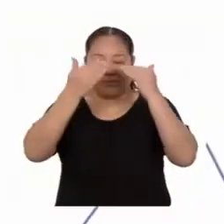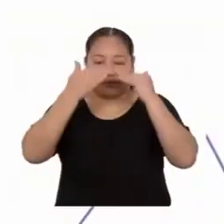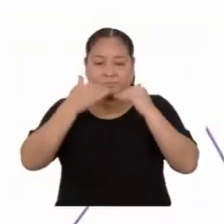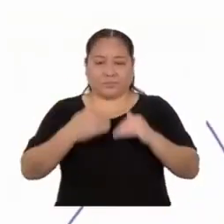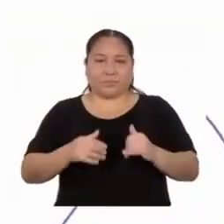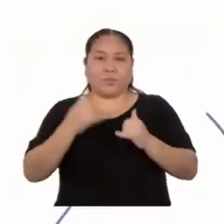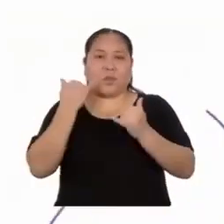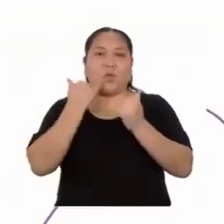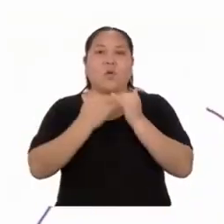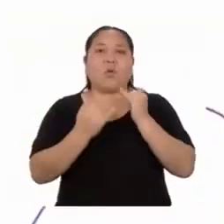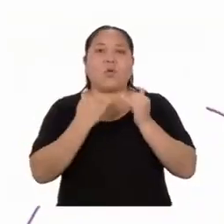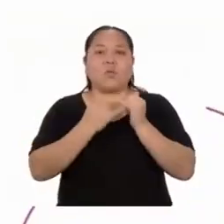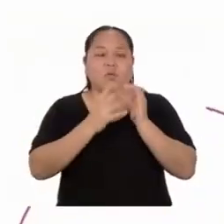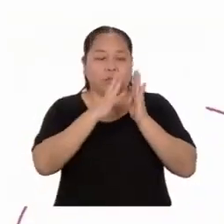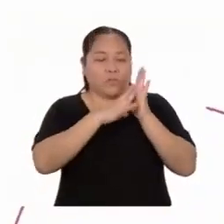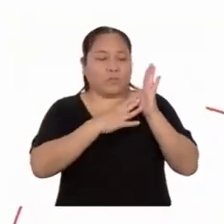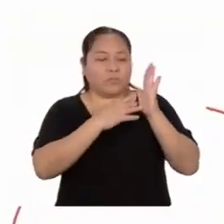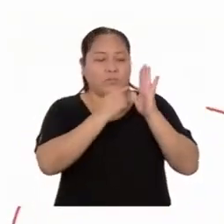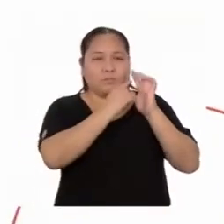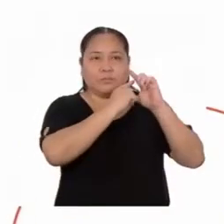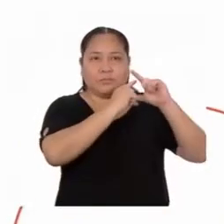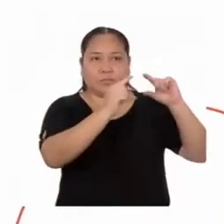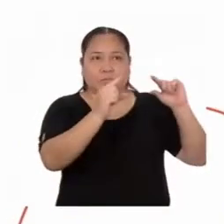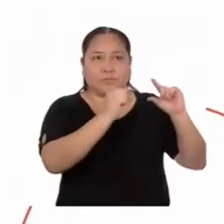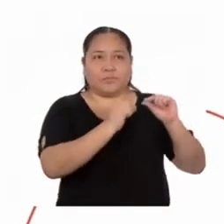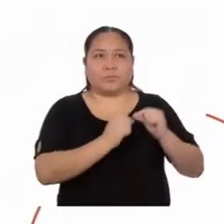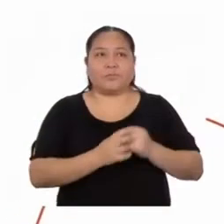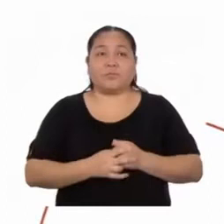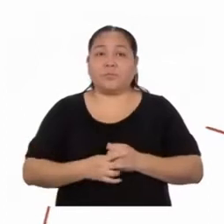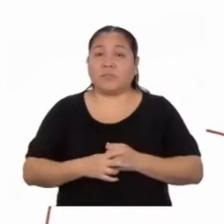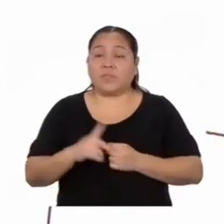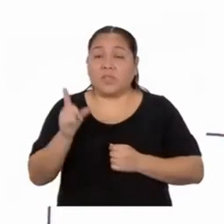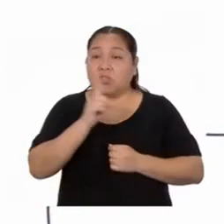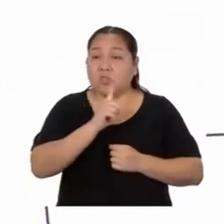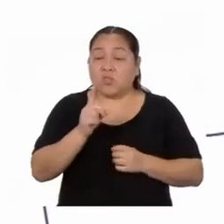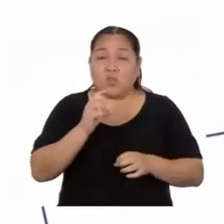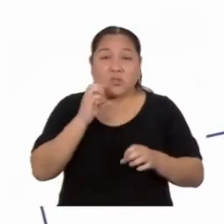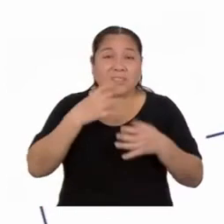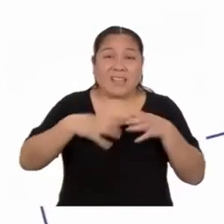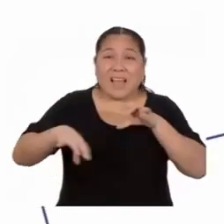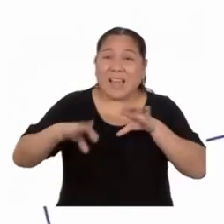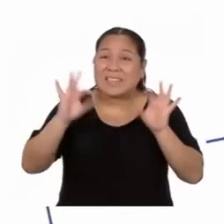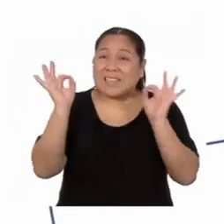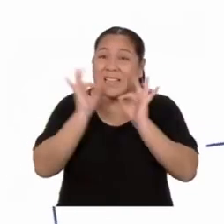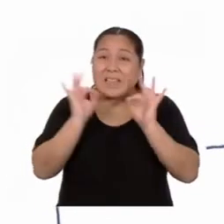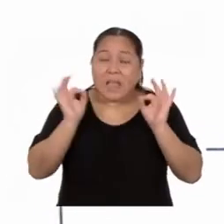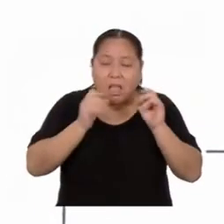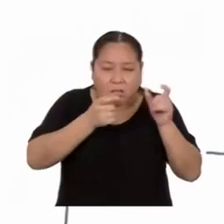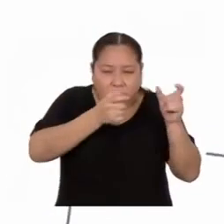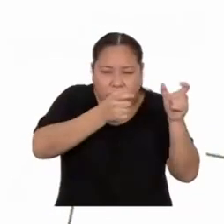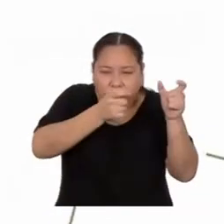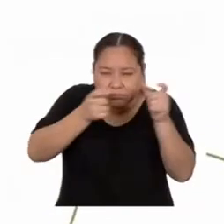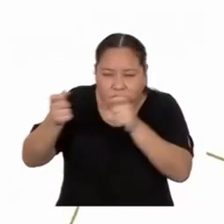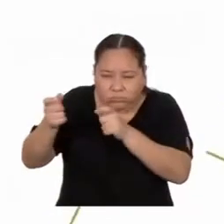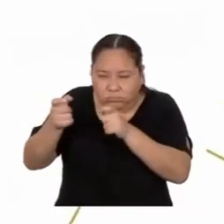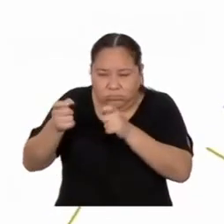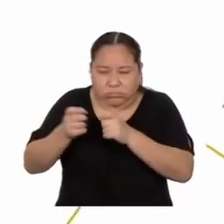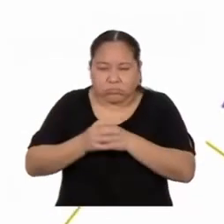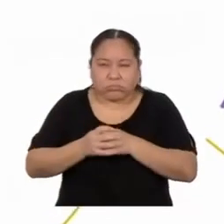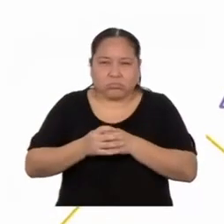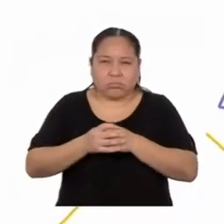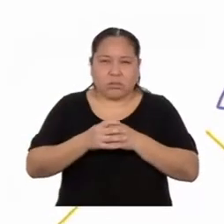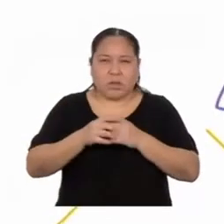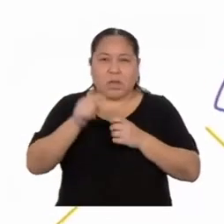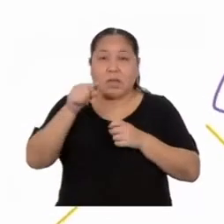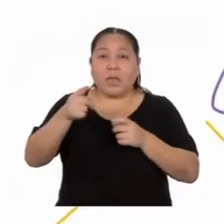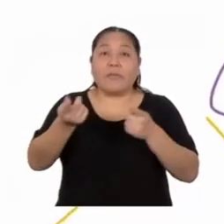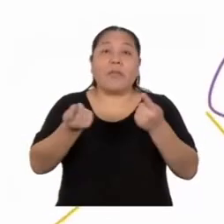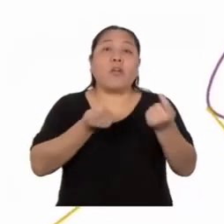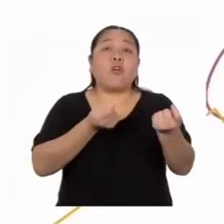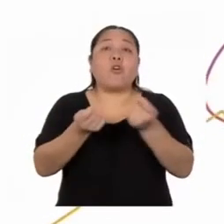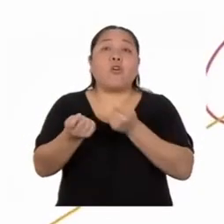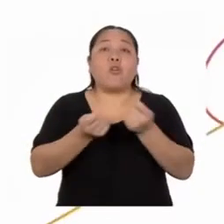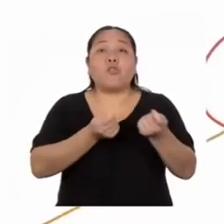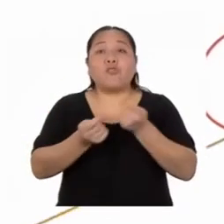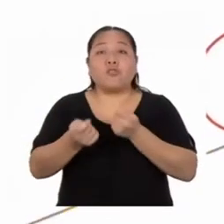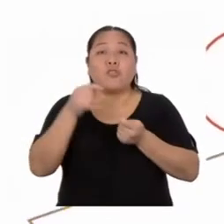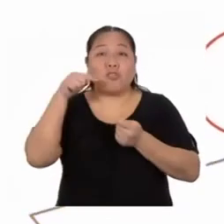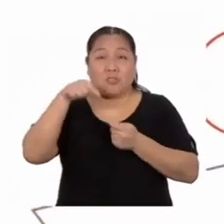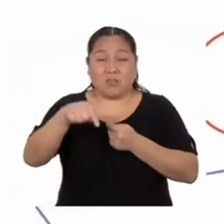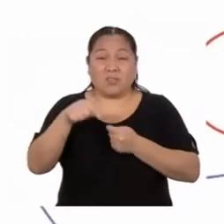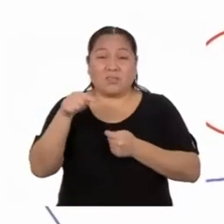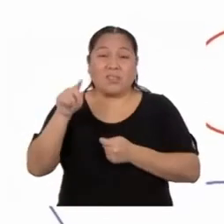párrafo. De no ejecutarse acciones preventivas de monitoreo, de supervisión y de control,